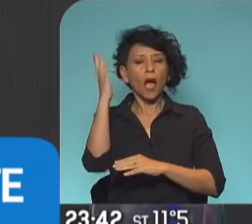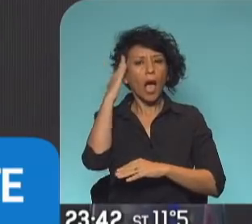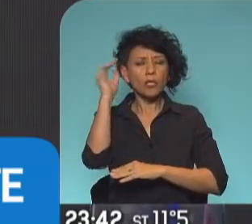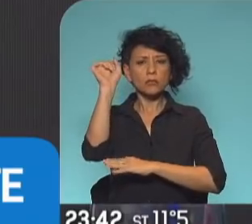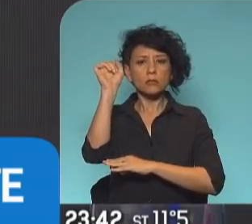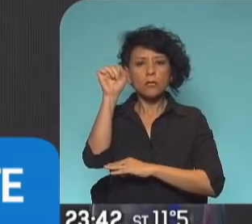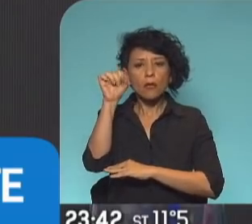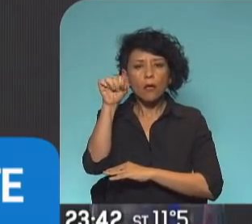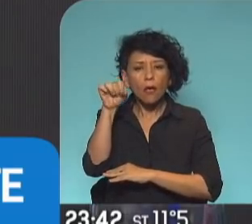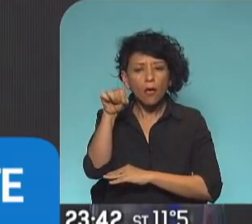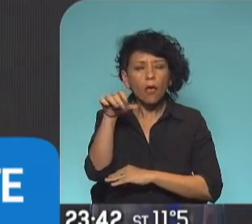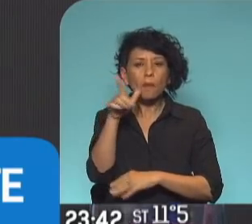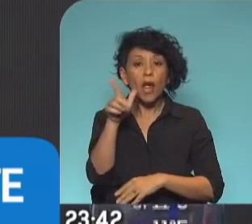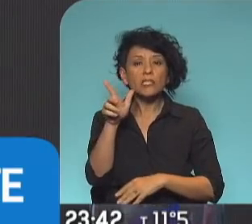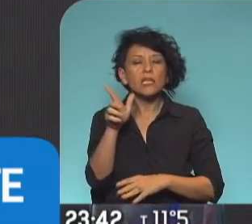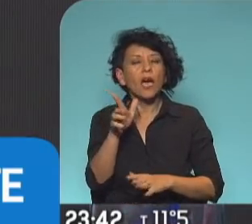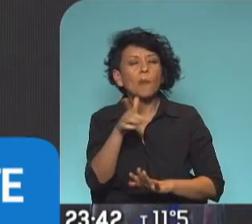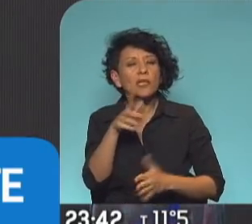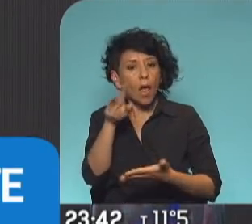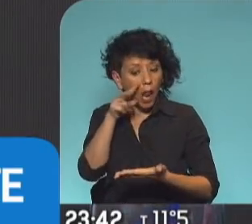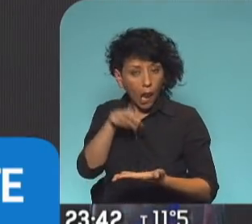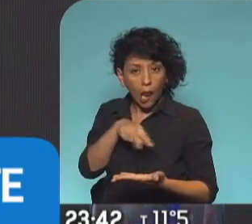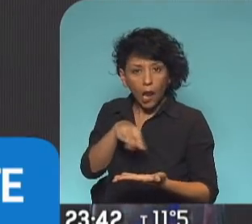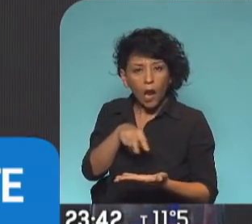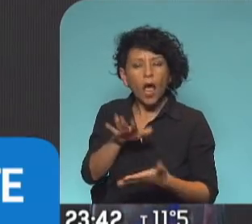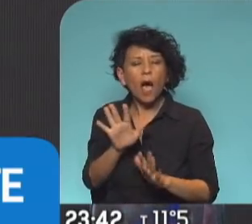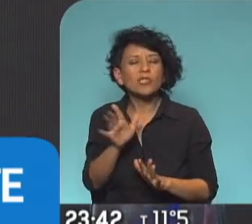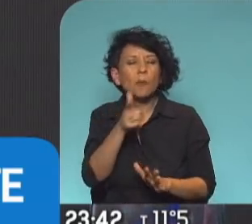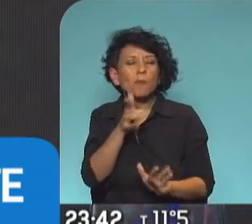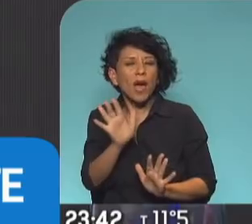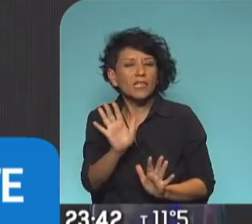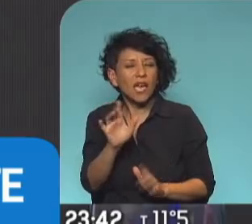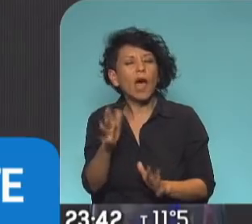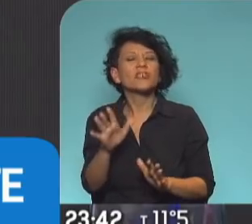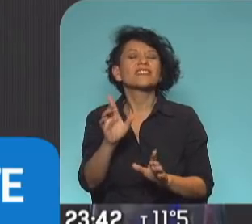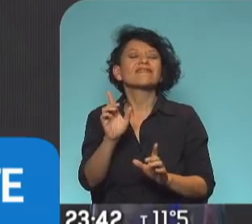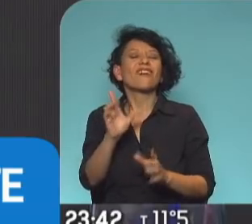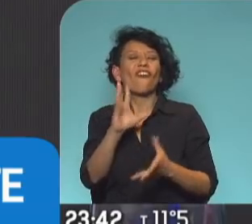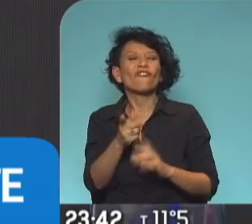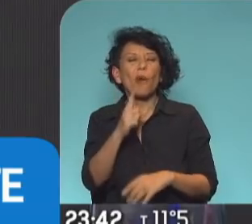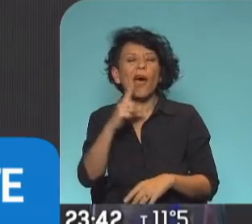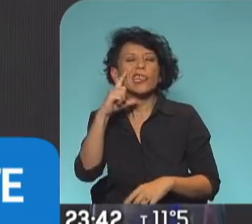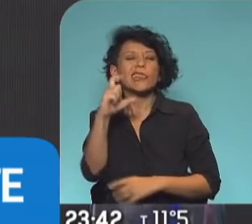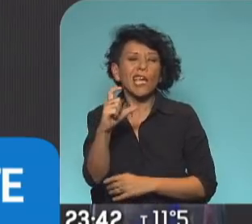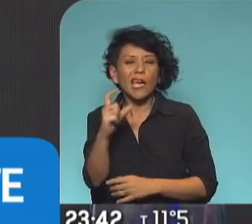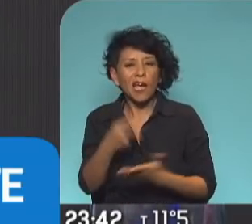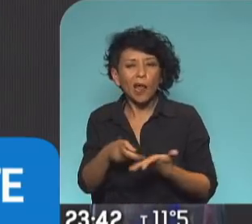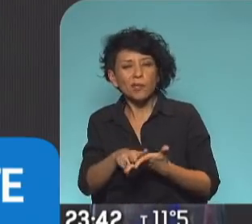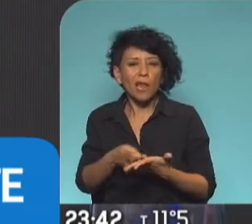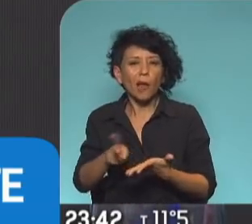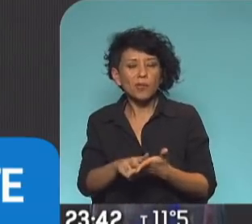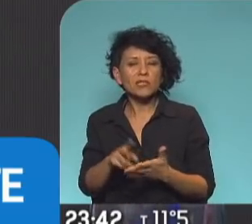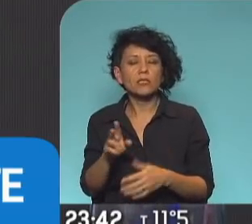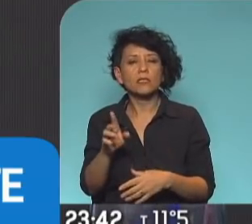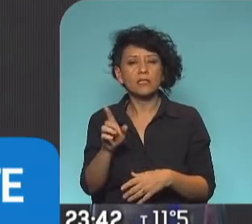leer como si estuviese leyendo, porque a veces también es como un tic o TOC en algunos casos, de ciertos,